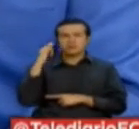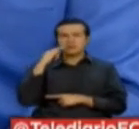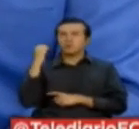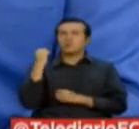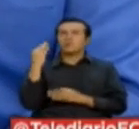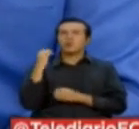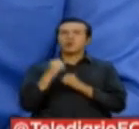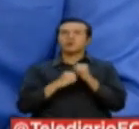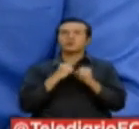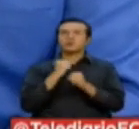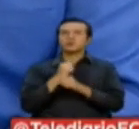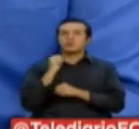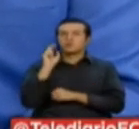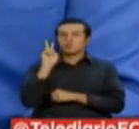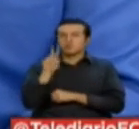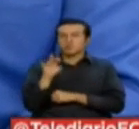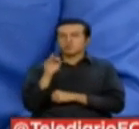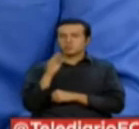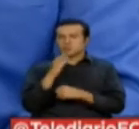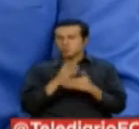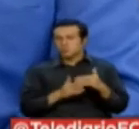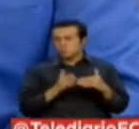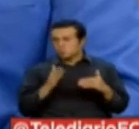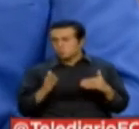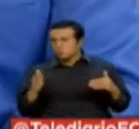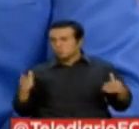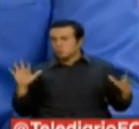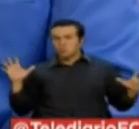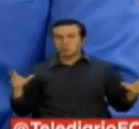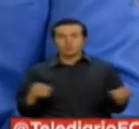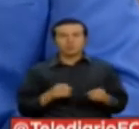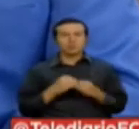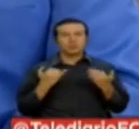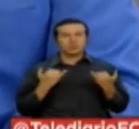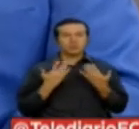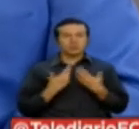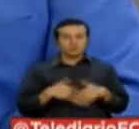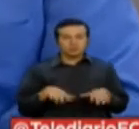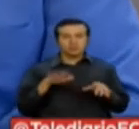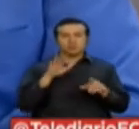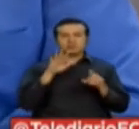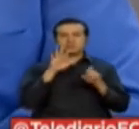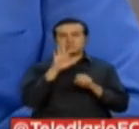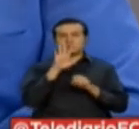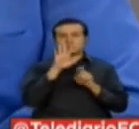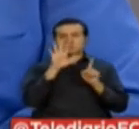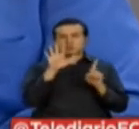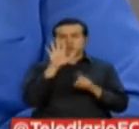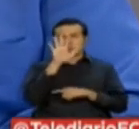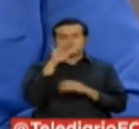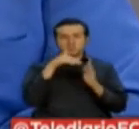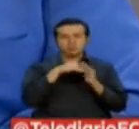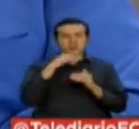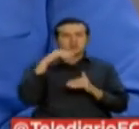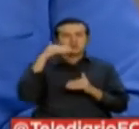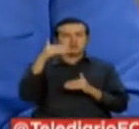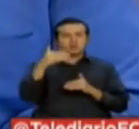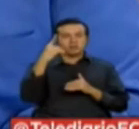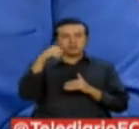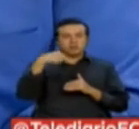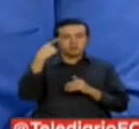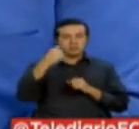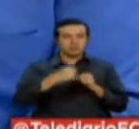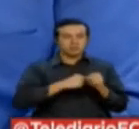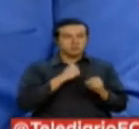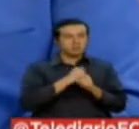el 2019? Incluidos en este programa. Hoy son 65.000. Sí. ¿Cuántos serán el próximo año?